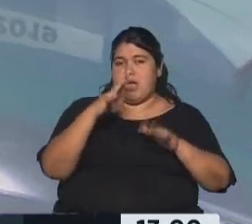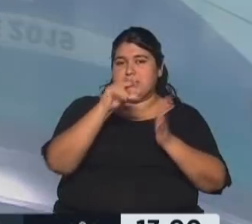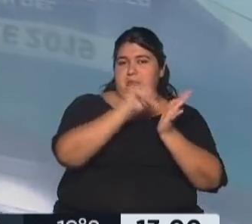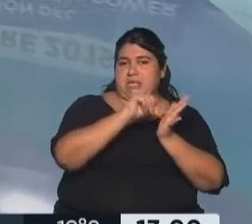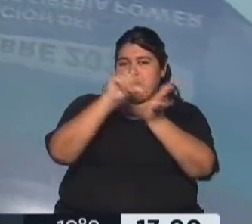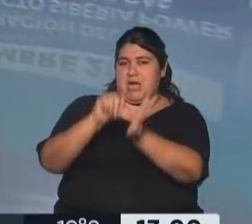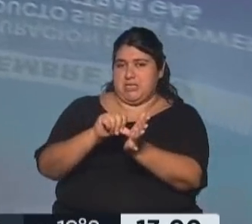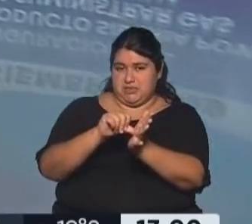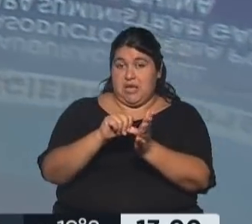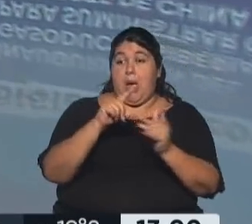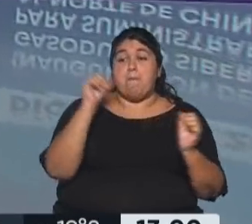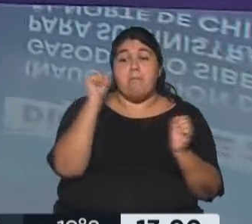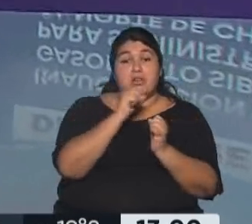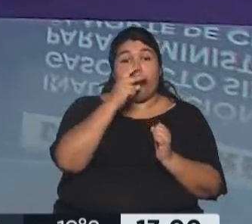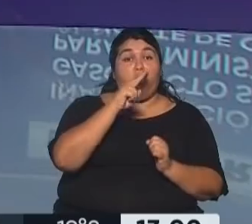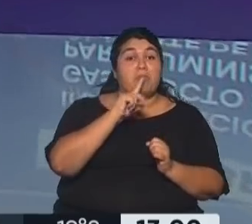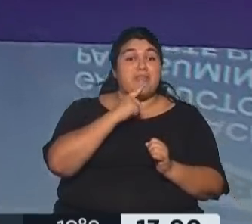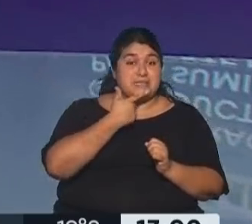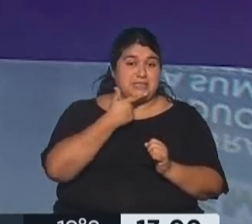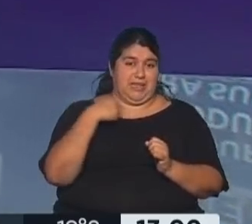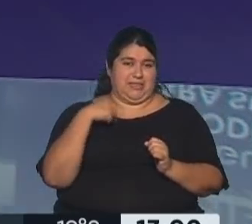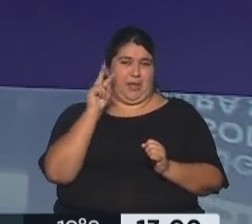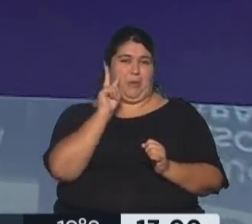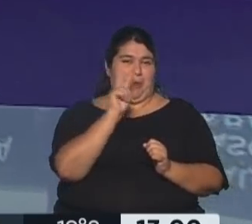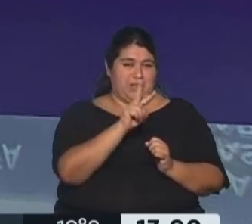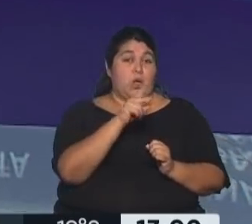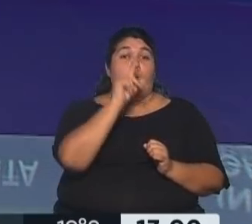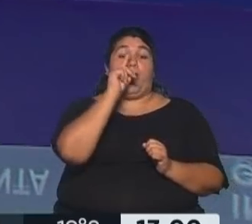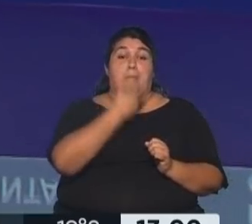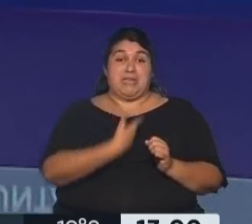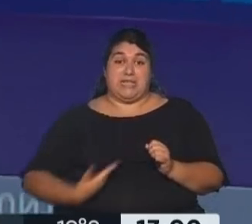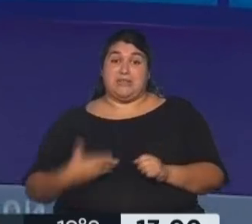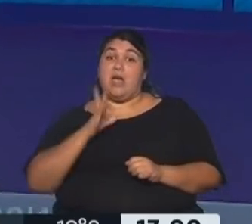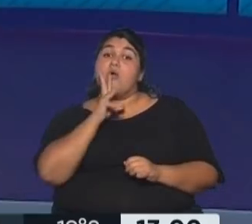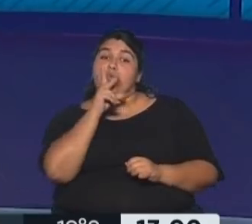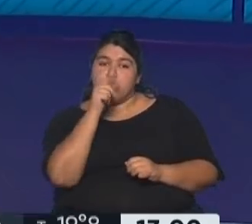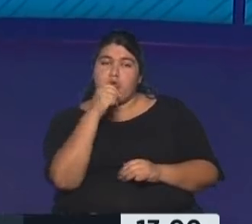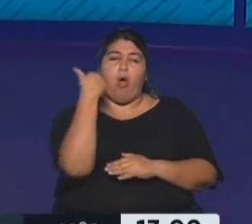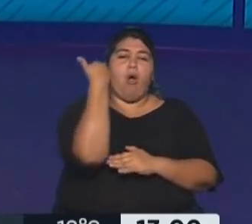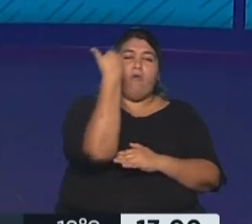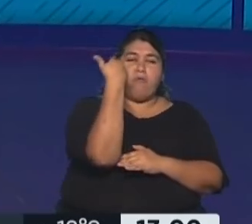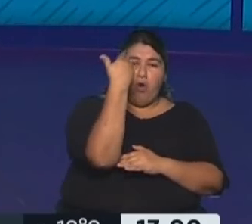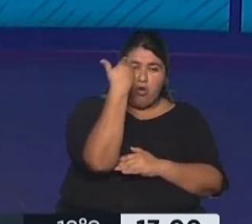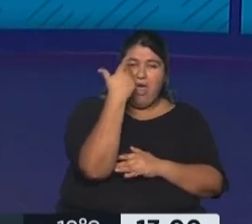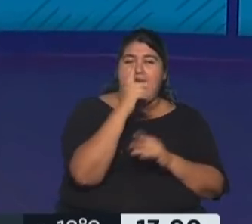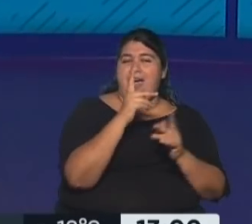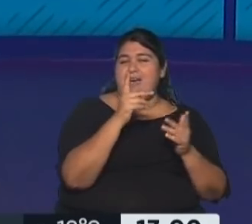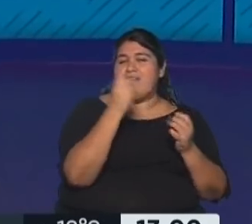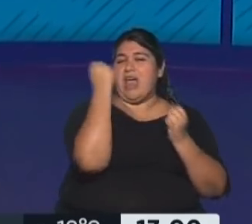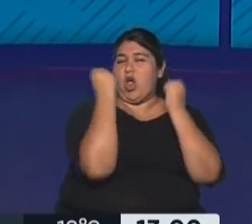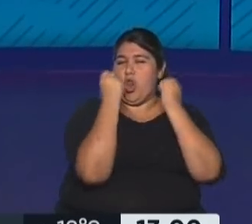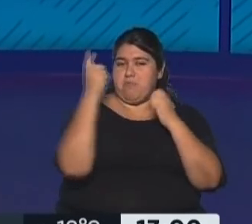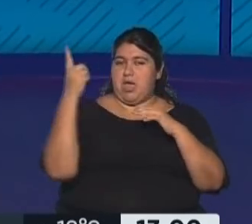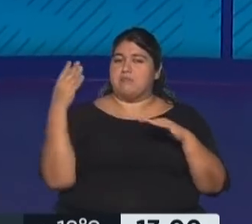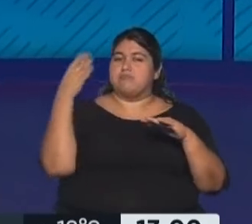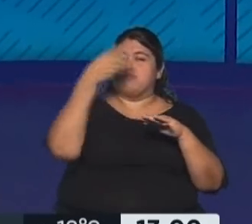países. Allí, en mayo de 2017, lo estamos viendo, el presidente ruso asiste al foro de la Franja Económica de la Ruta de